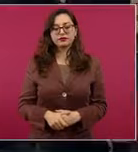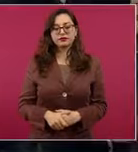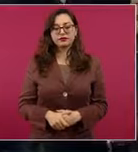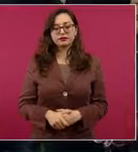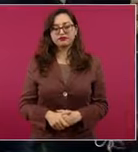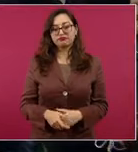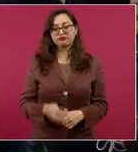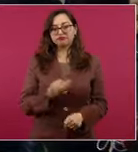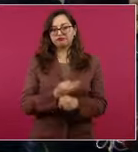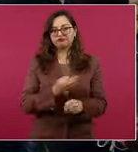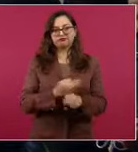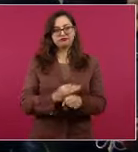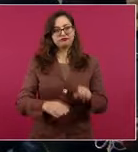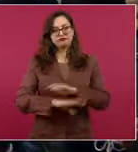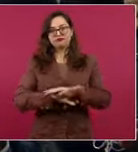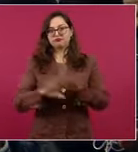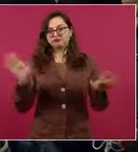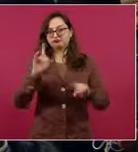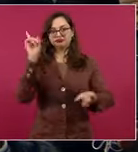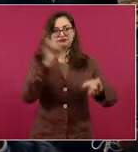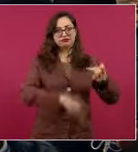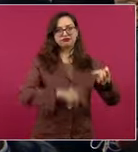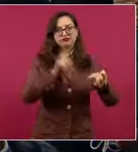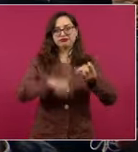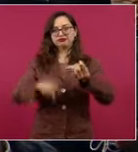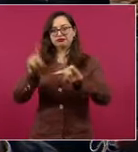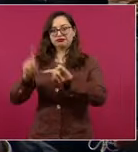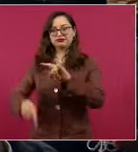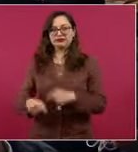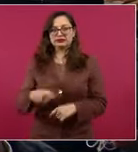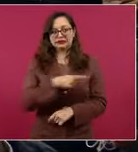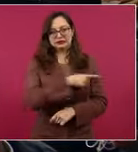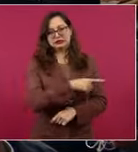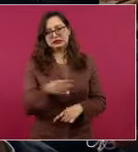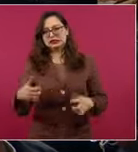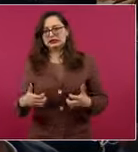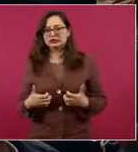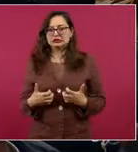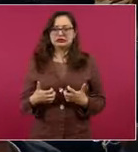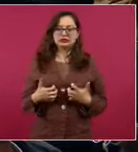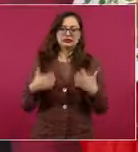Entonces están muy molestos. Entonces, cuando se da a conocer lo de la vacuna patria,